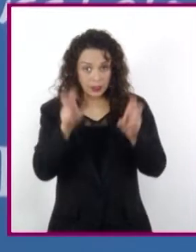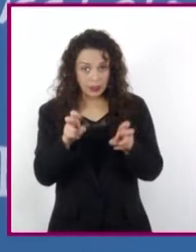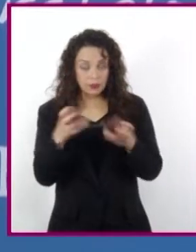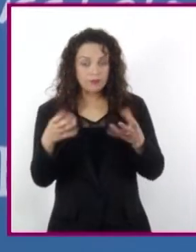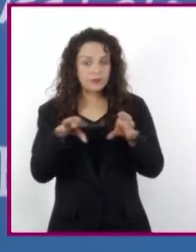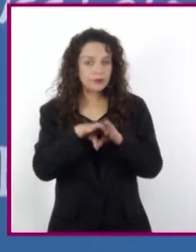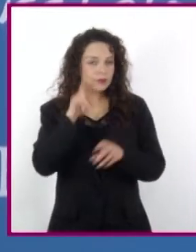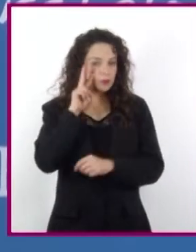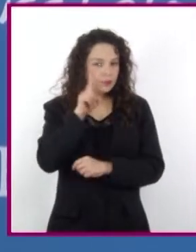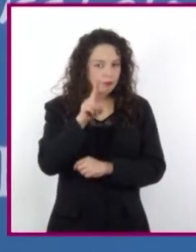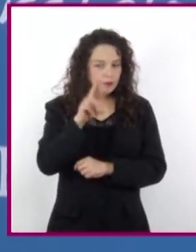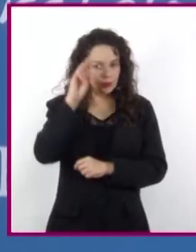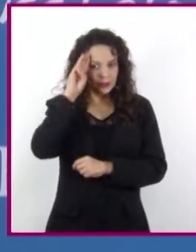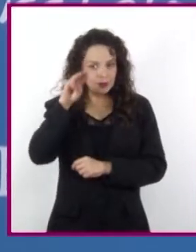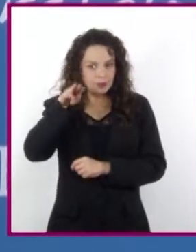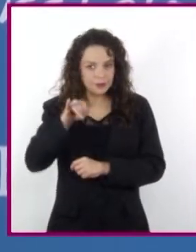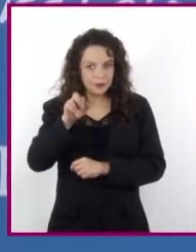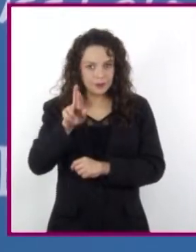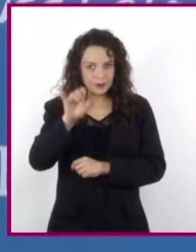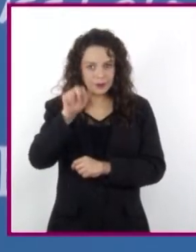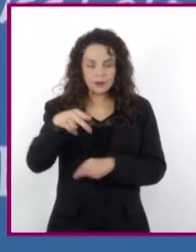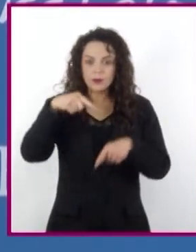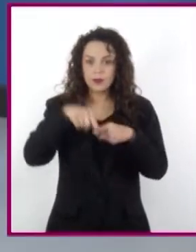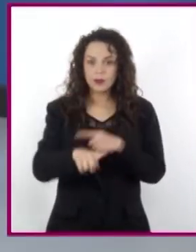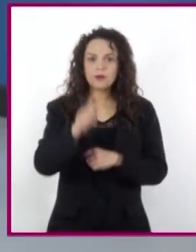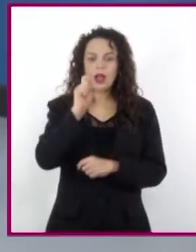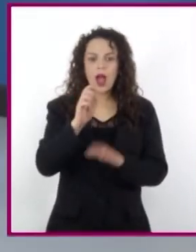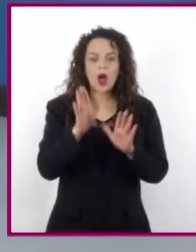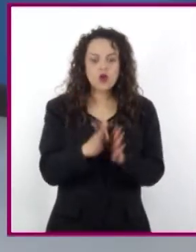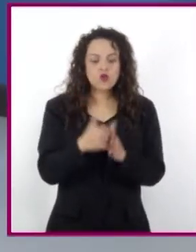parece, maestra Miriam, si iniciamos con un cuento?